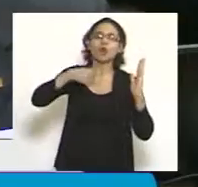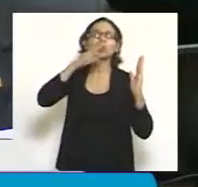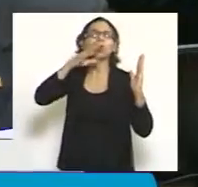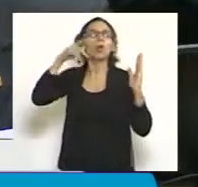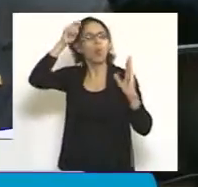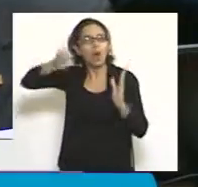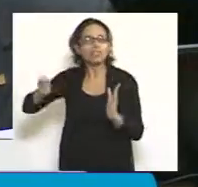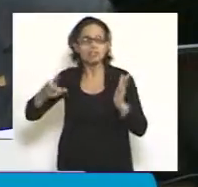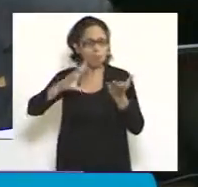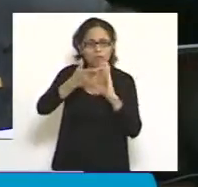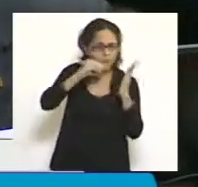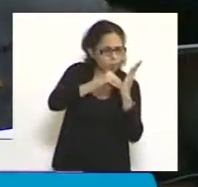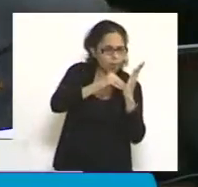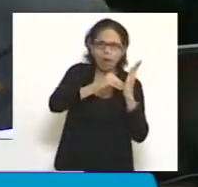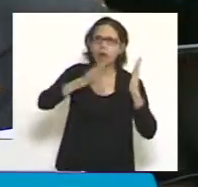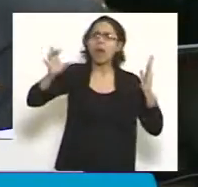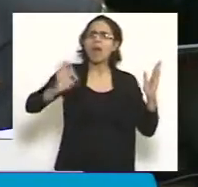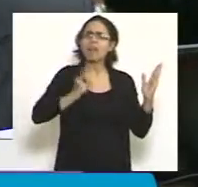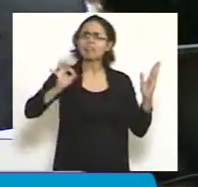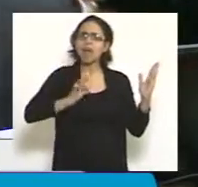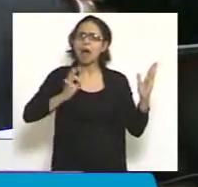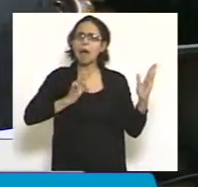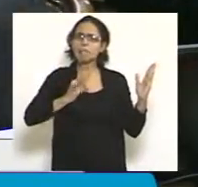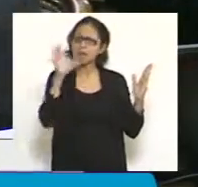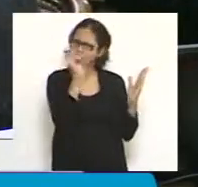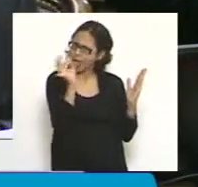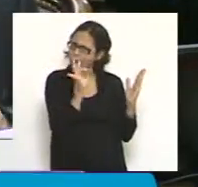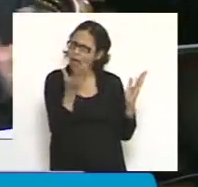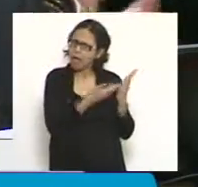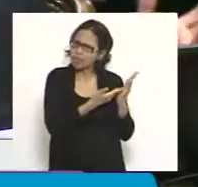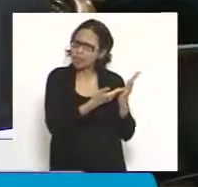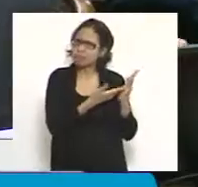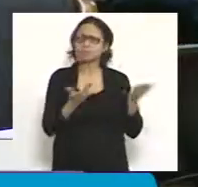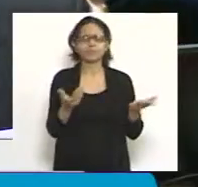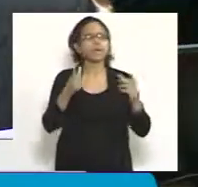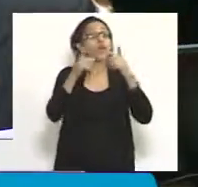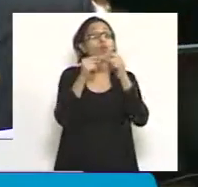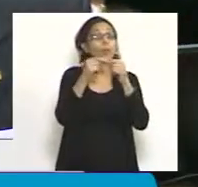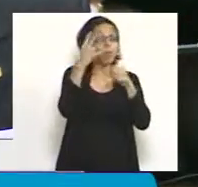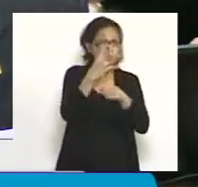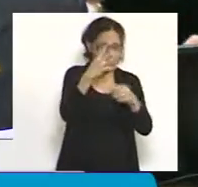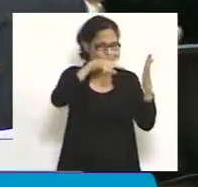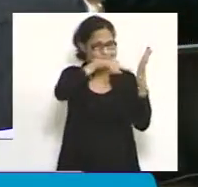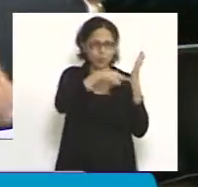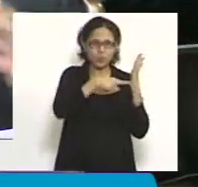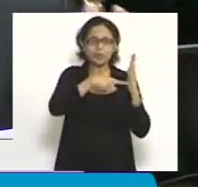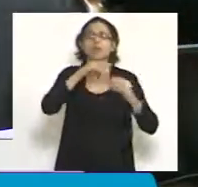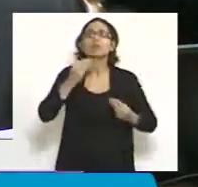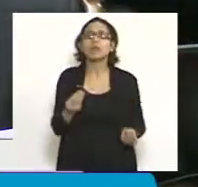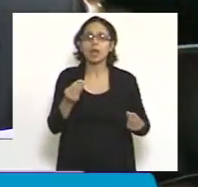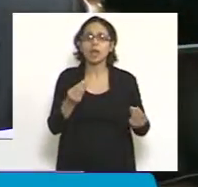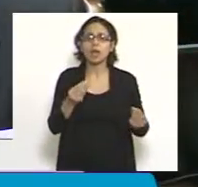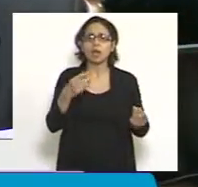tomar exámenes y que se los vaya a evaluar a estos conjueces. El artículo 4, lo ya dicho,